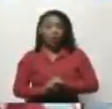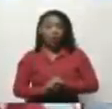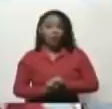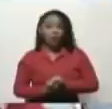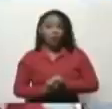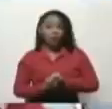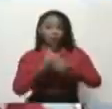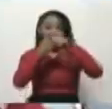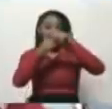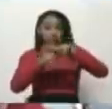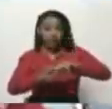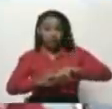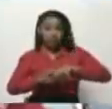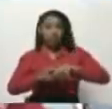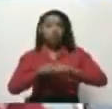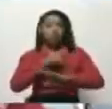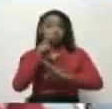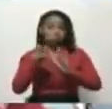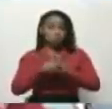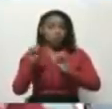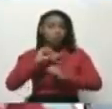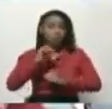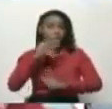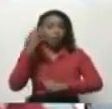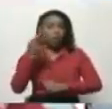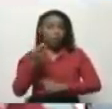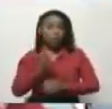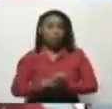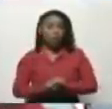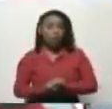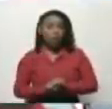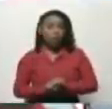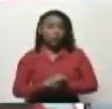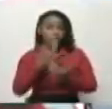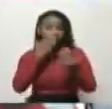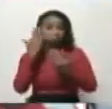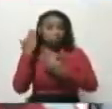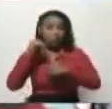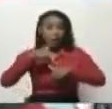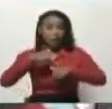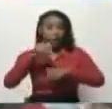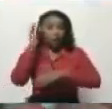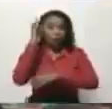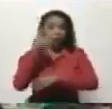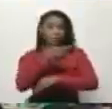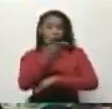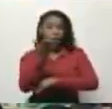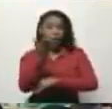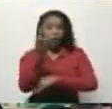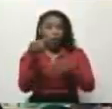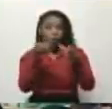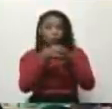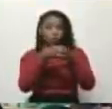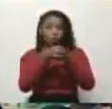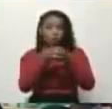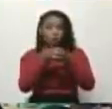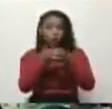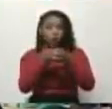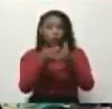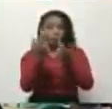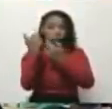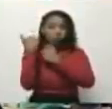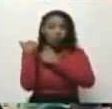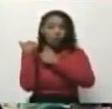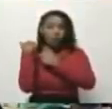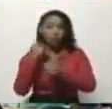cuantitativa y cualitativamente, porque también es verdad que, fíjense, este Congreso, ustedes son los cuadros y las